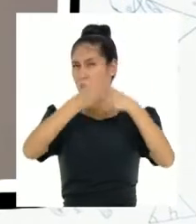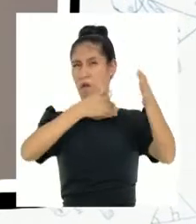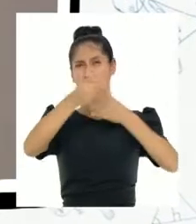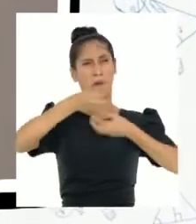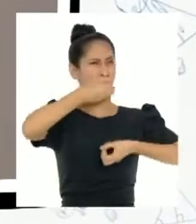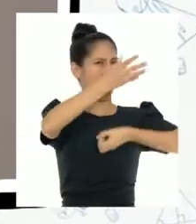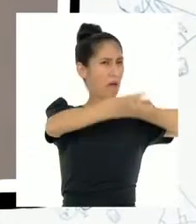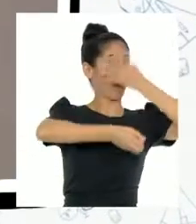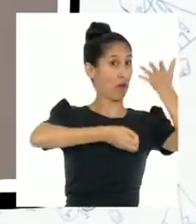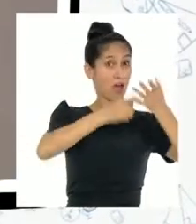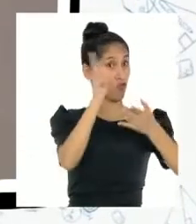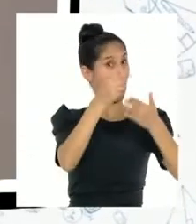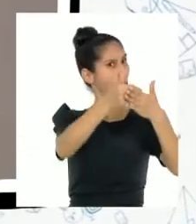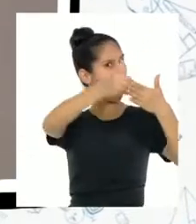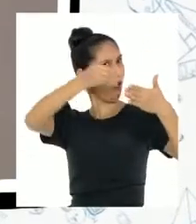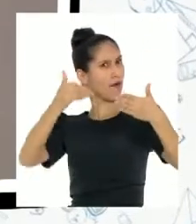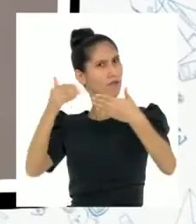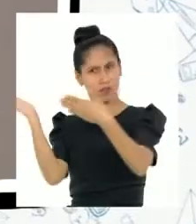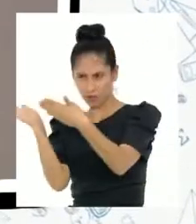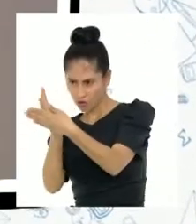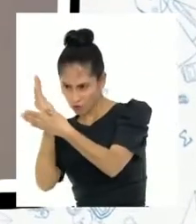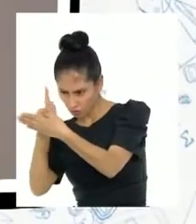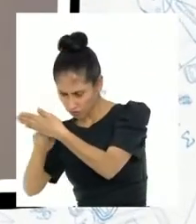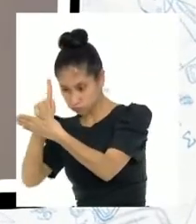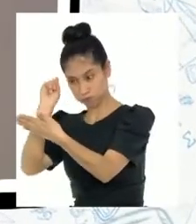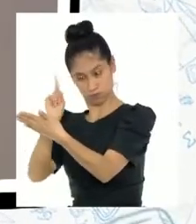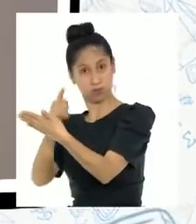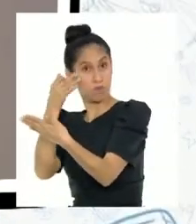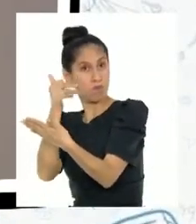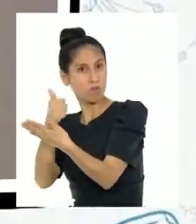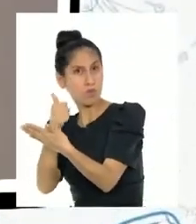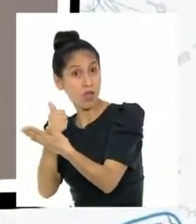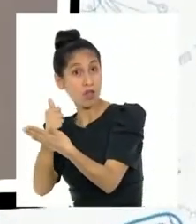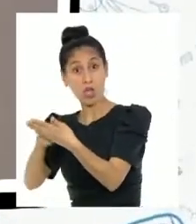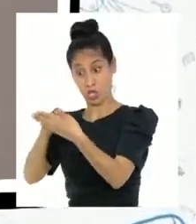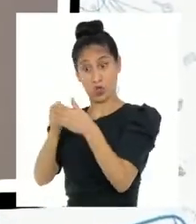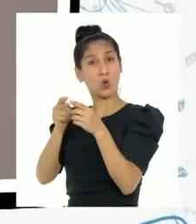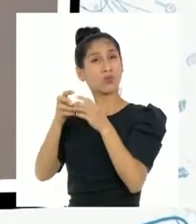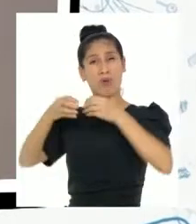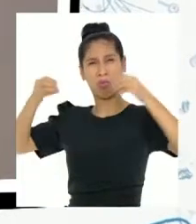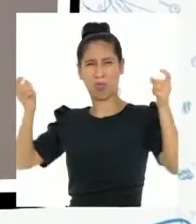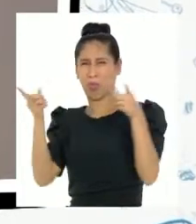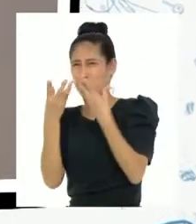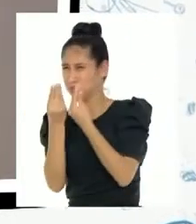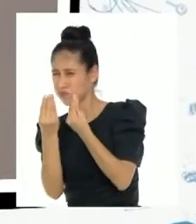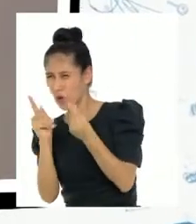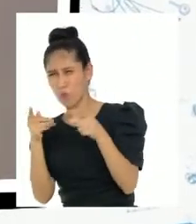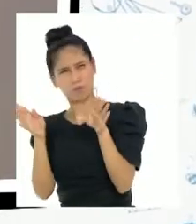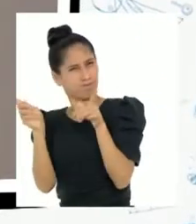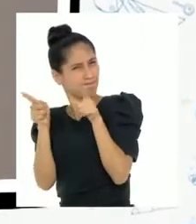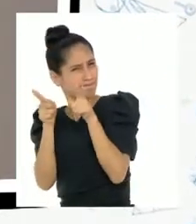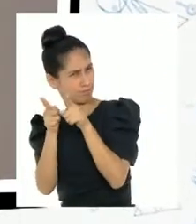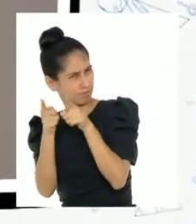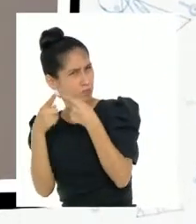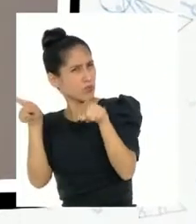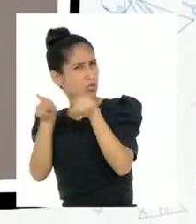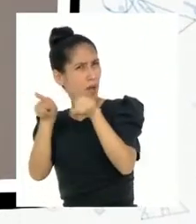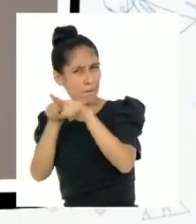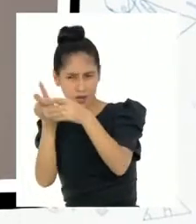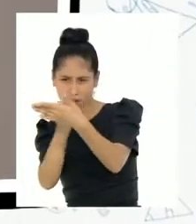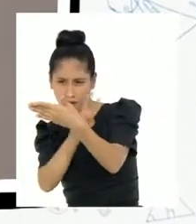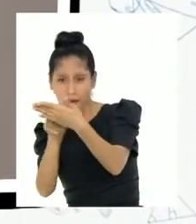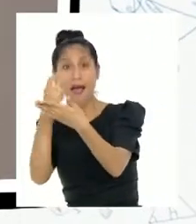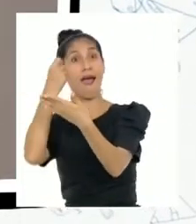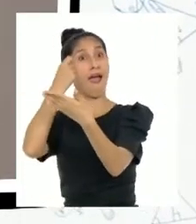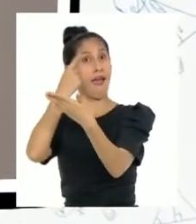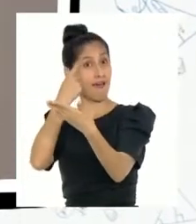tengan fundamento, que sean cortos, pero a la vez precisos, que sean claros. Así podemos convencer a las